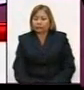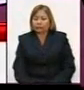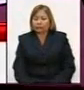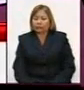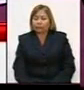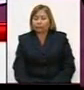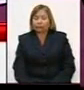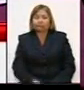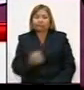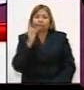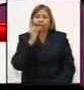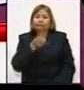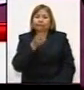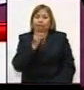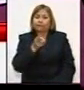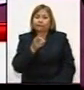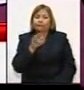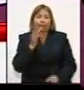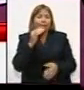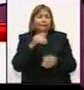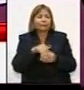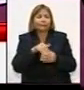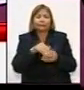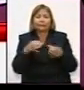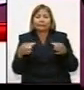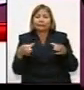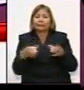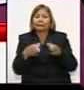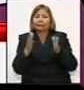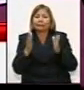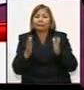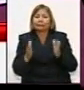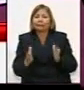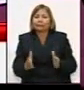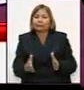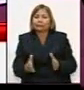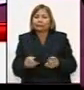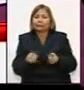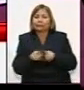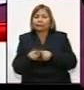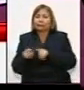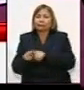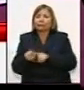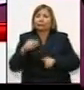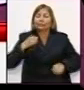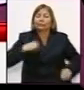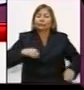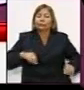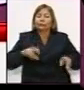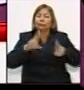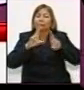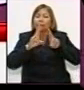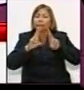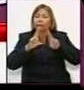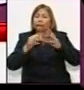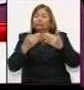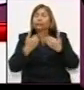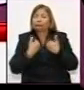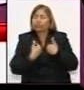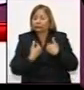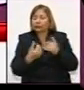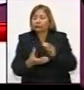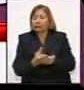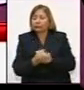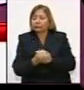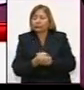La prohibición de la reelección de los congresistas, como la de los alcaldes. Ojalá tengamos, amigos congresistas,